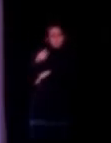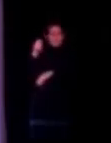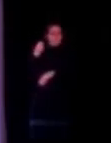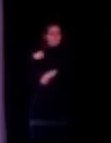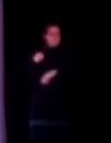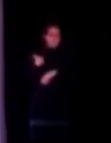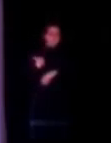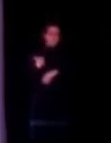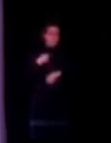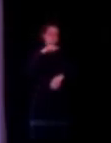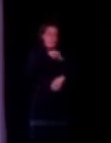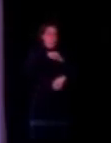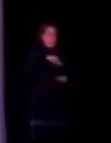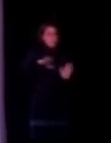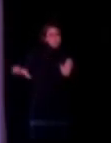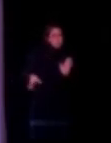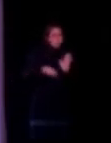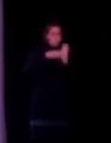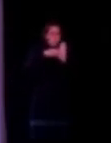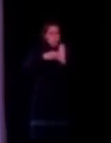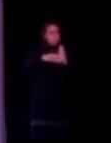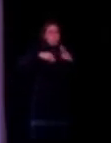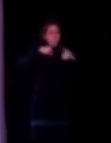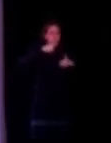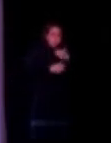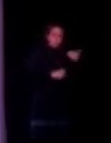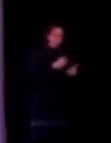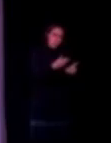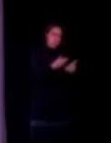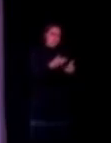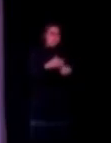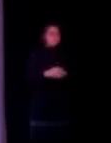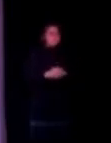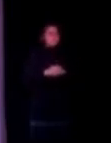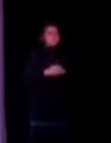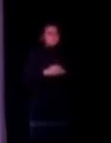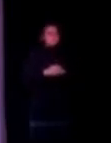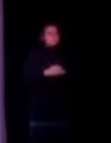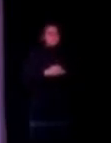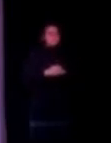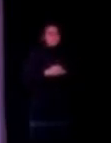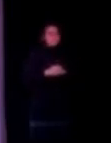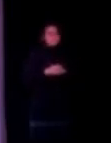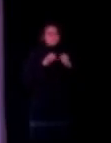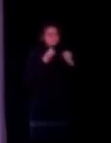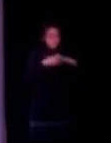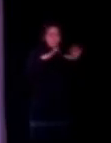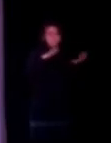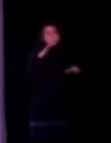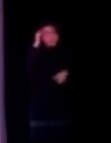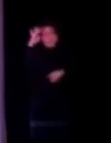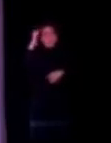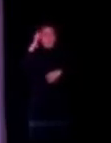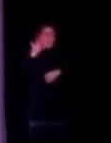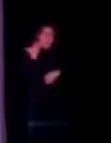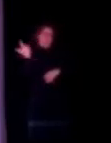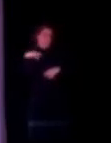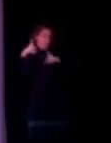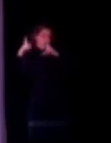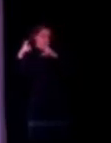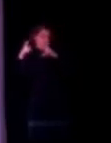piscina de la ética, claro, es muy diferente que consideráramos, imaginemos la ética que sea agua,